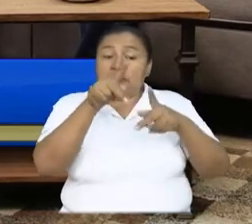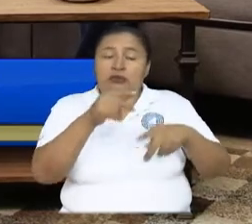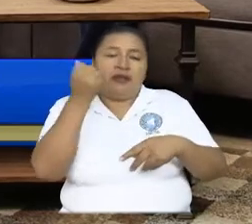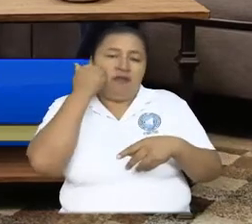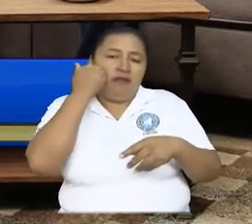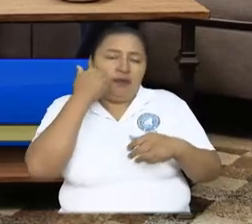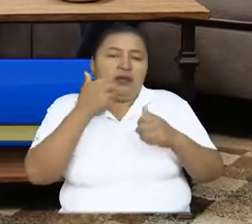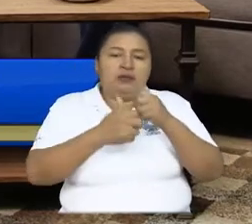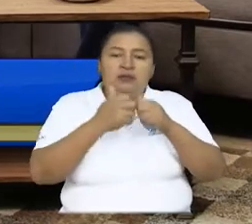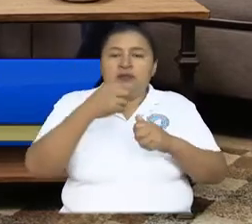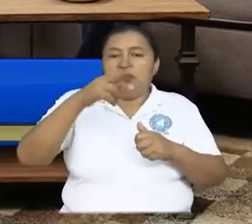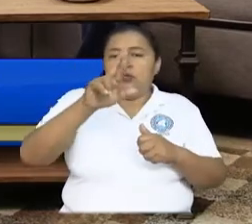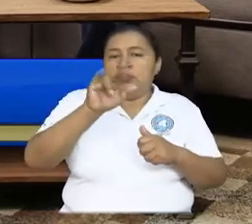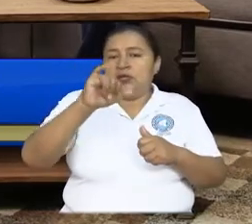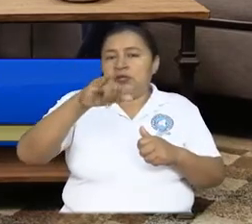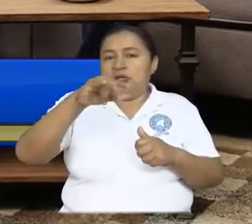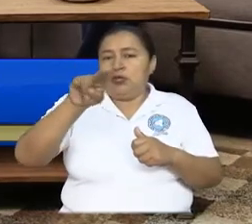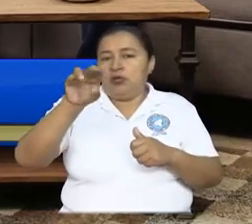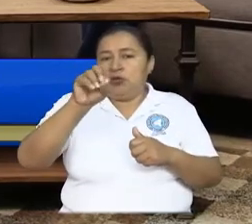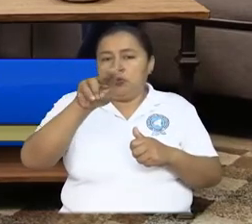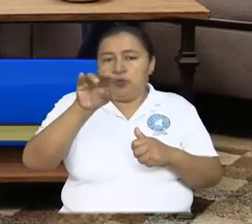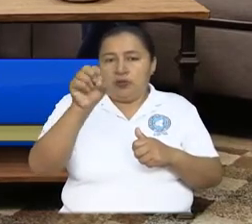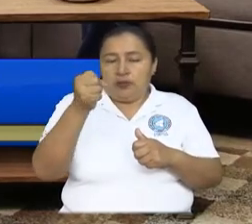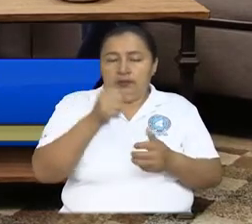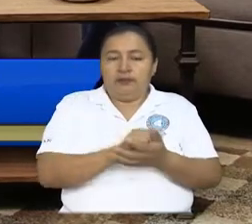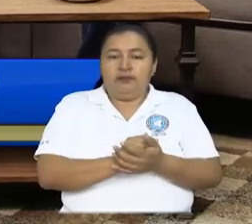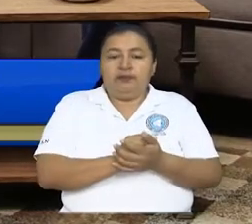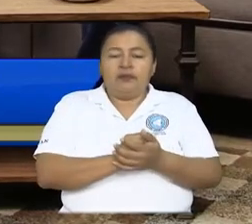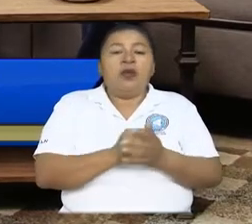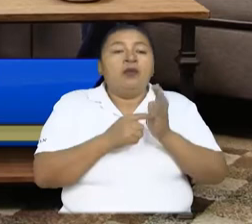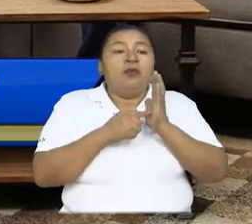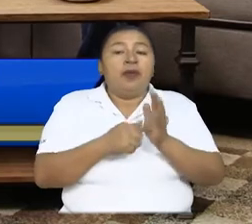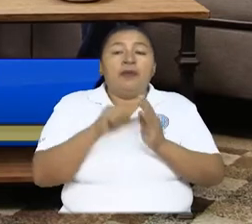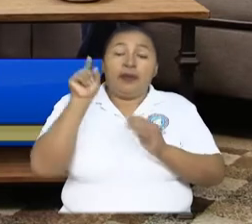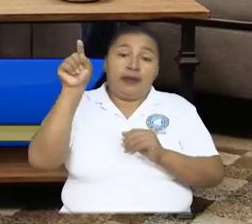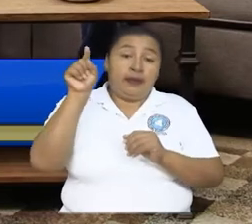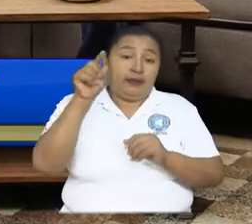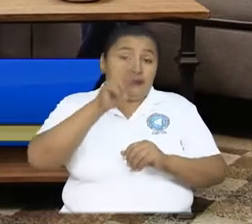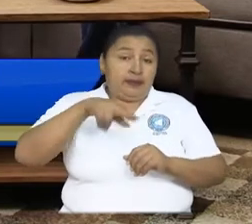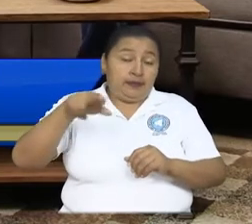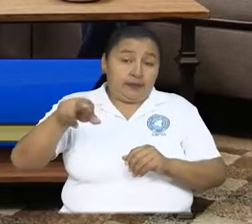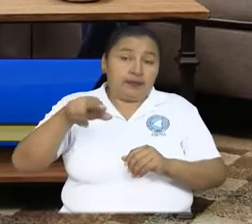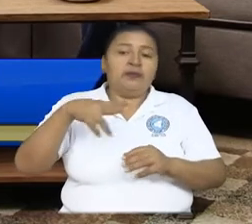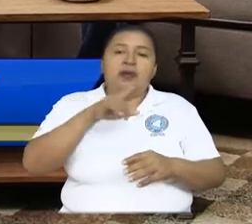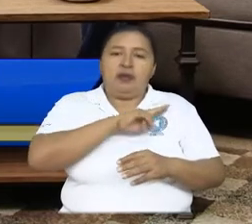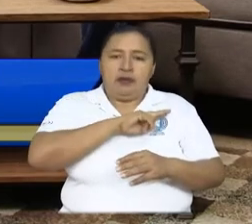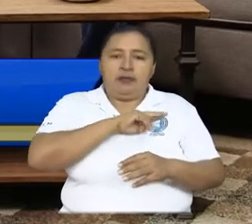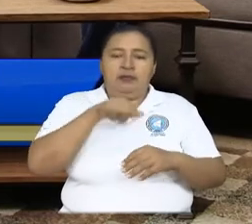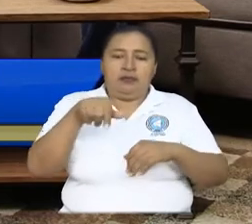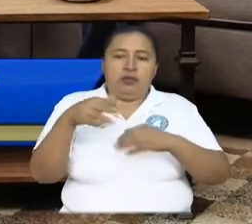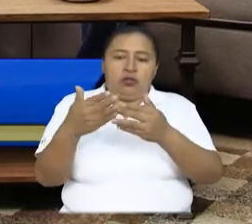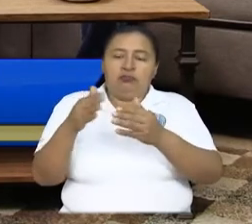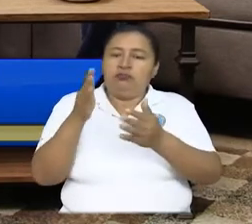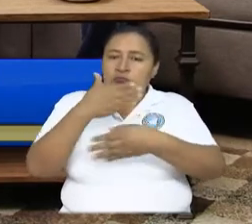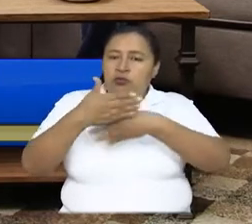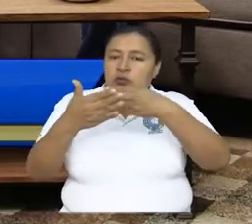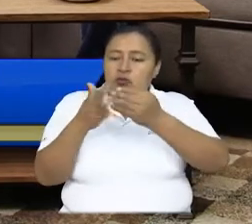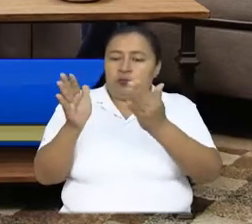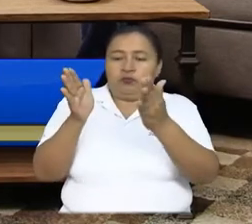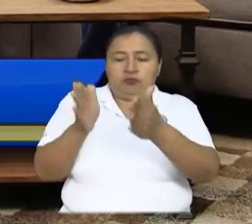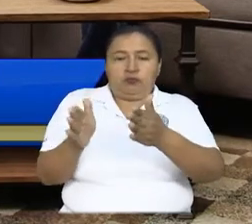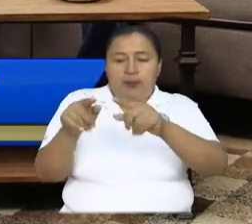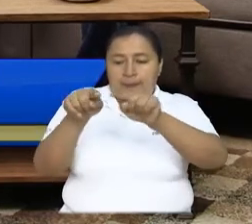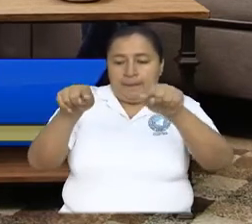hay una en el caso de arriba se ha logrado construir un área que precisa